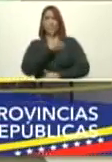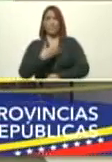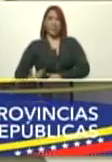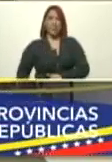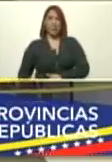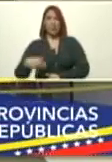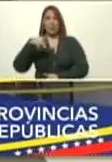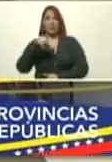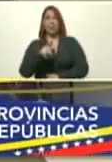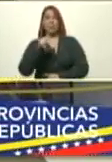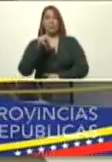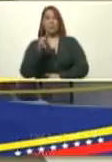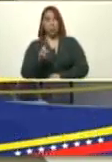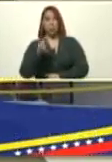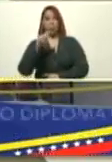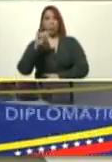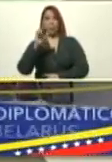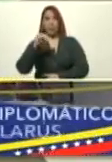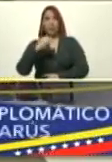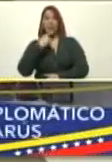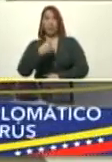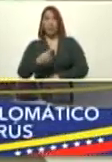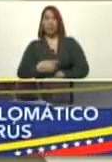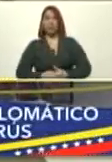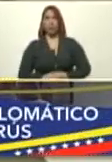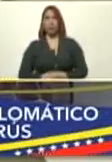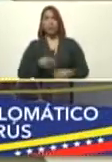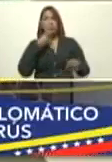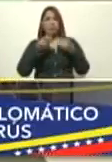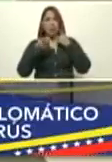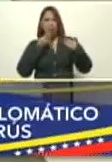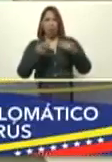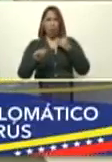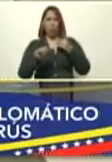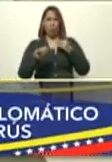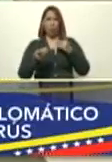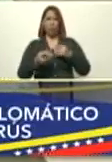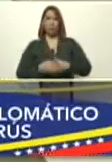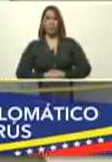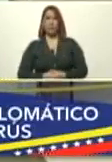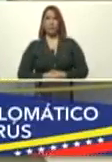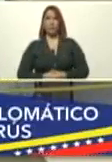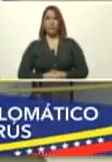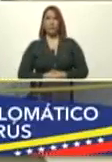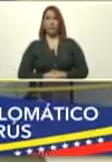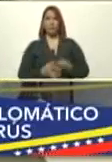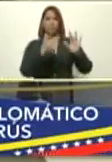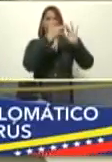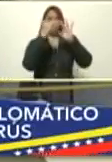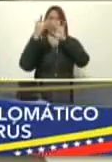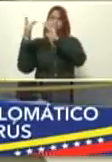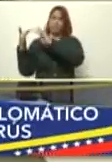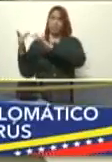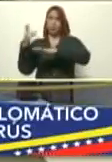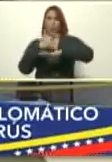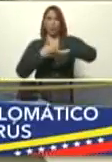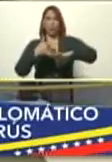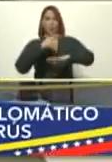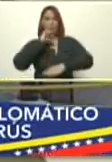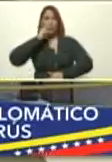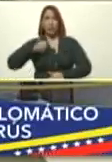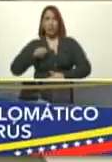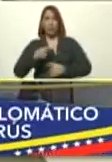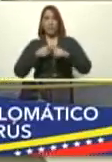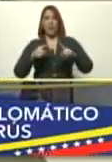Putin ha planteado los diálogos directos con los gobernantes de Ucrania para